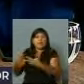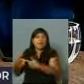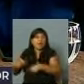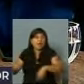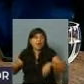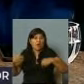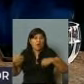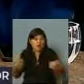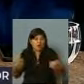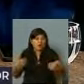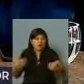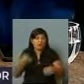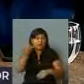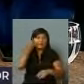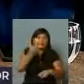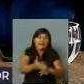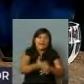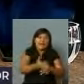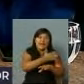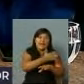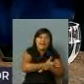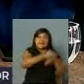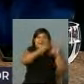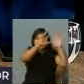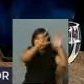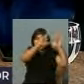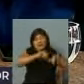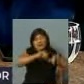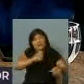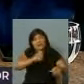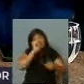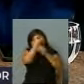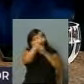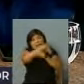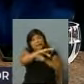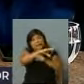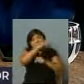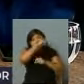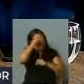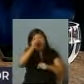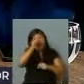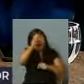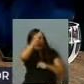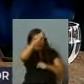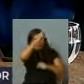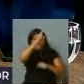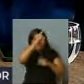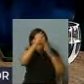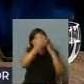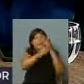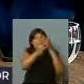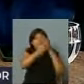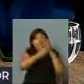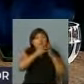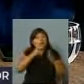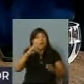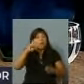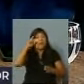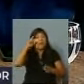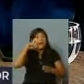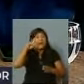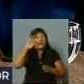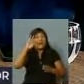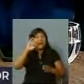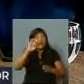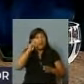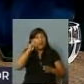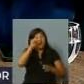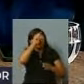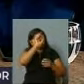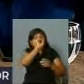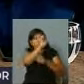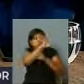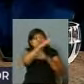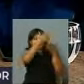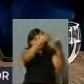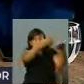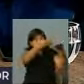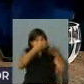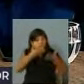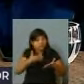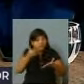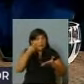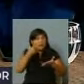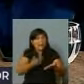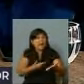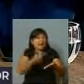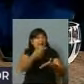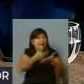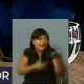habíamos enviado una nota al ministro Guado de Pedro por el tema de la habilitación del